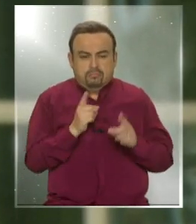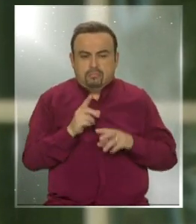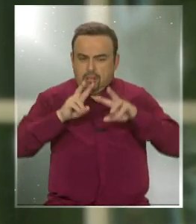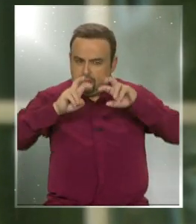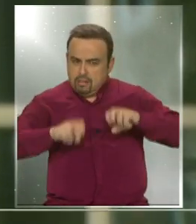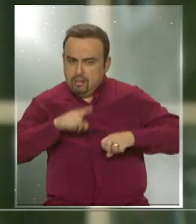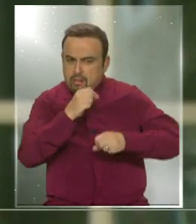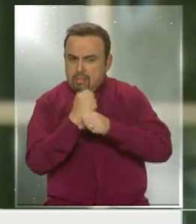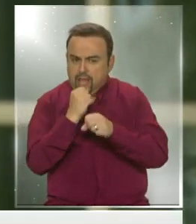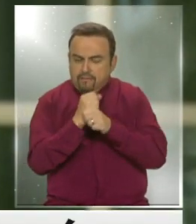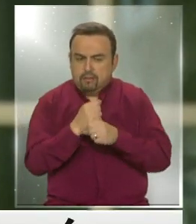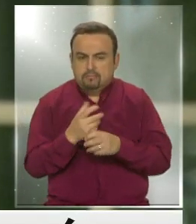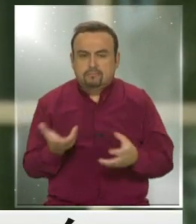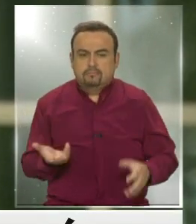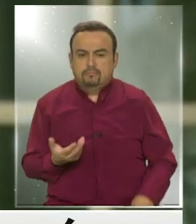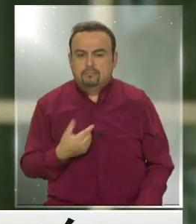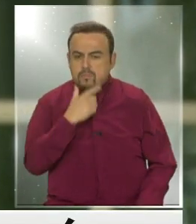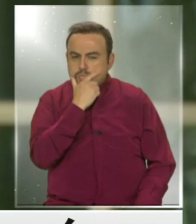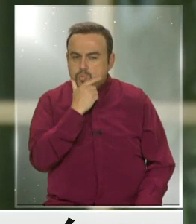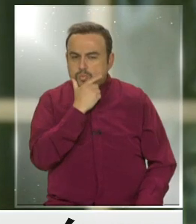revisión